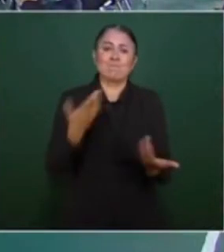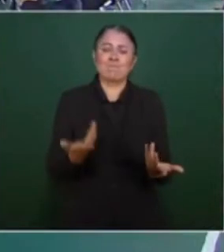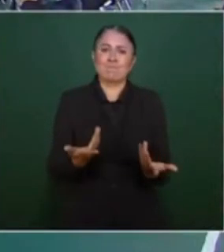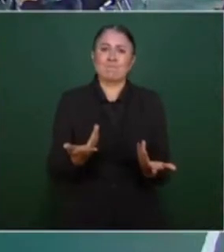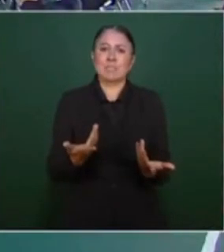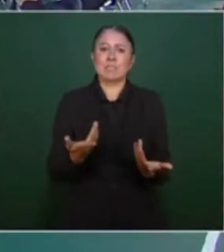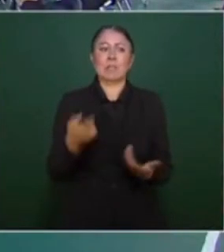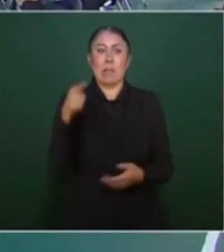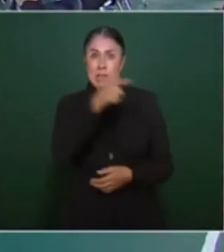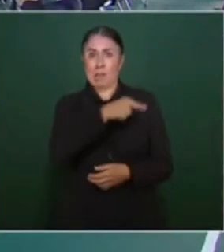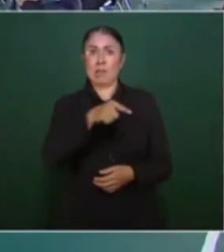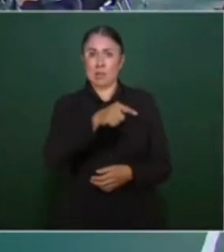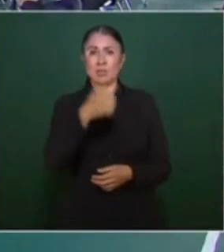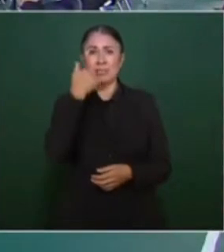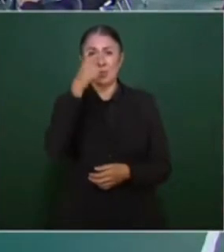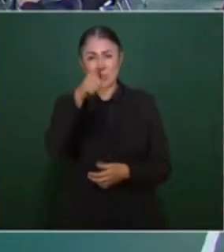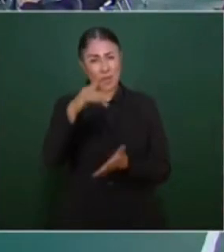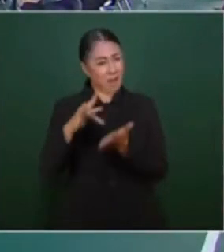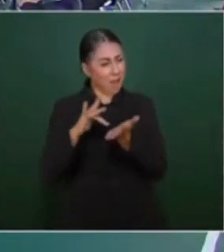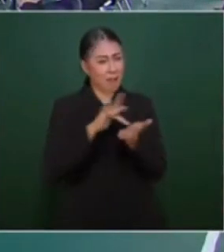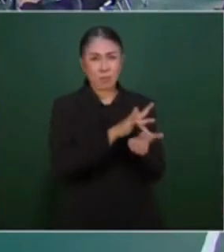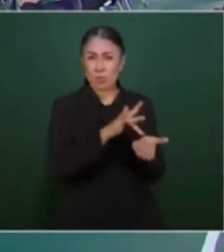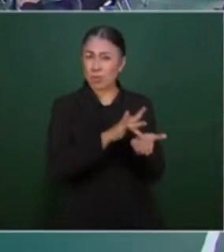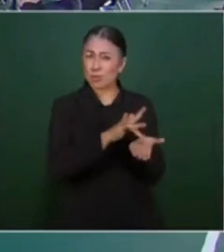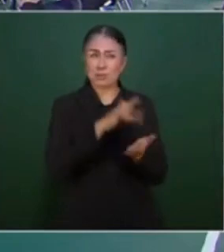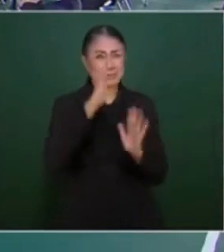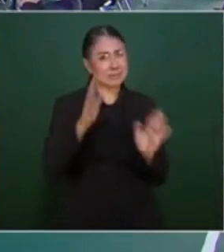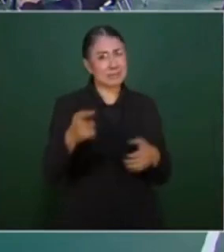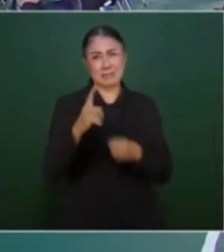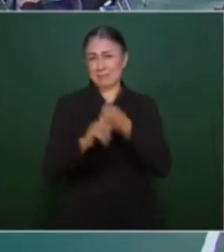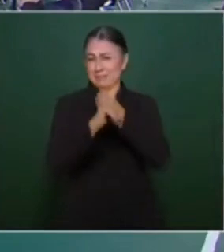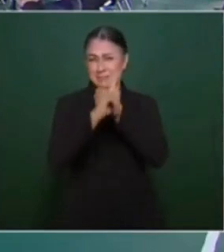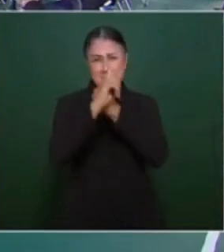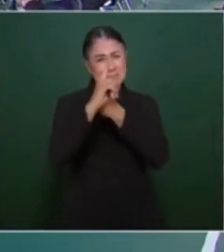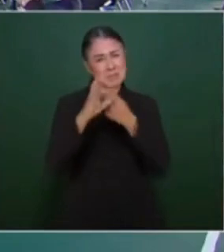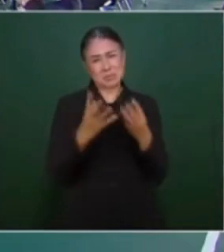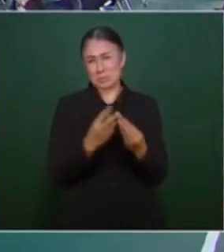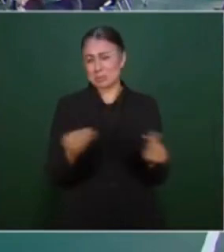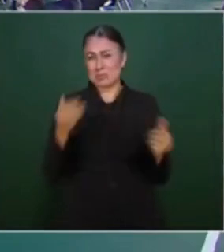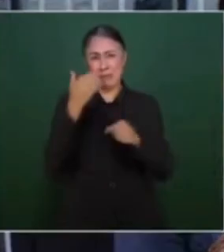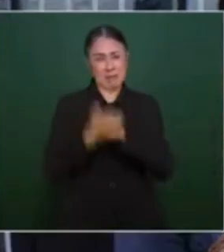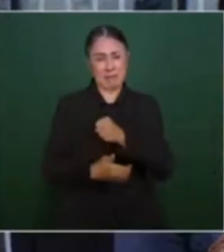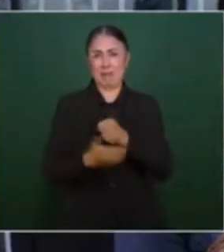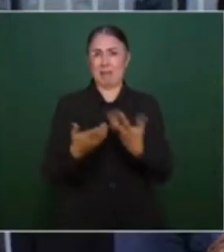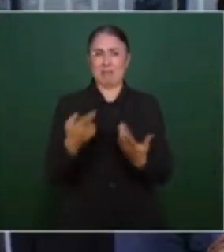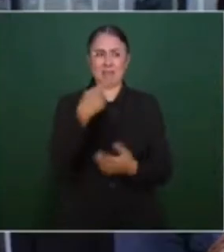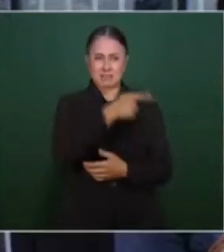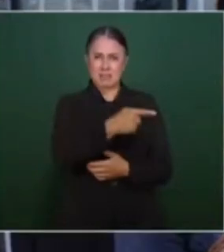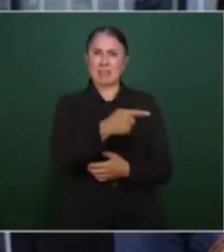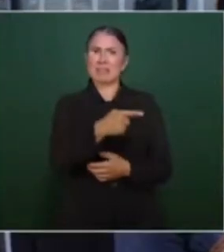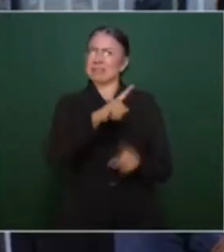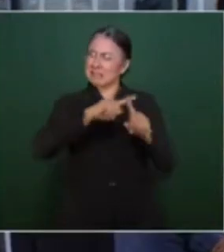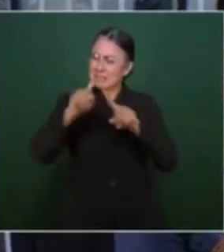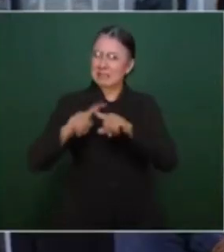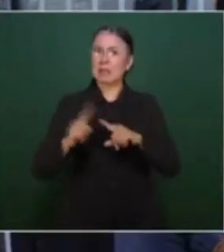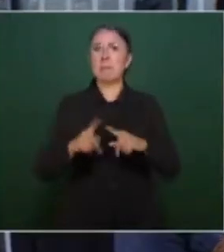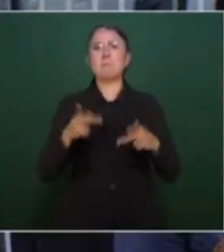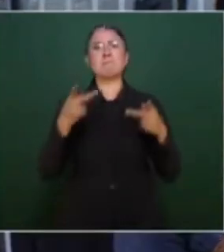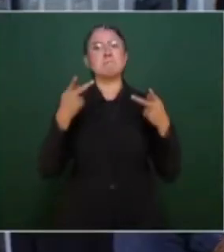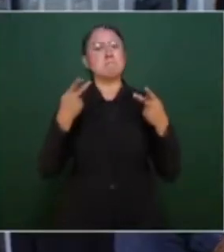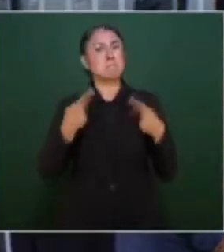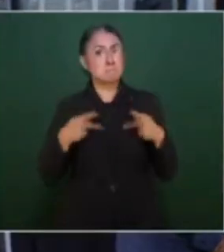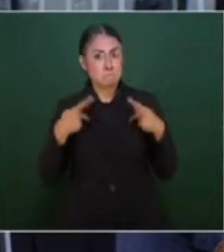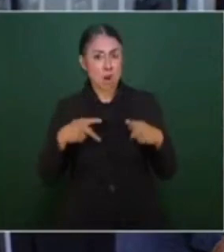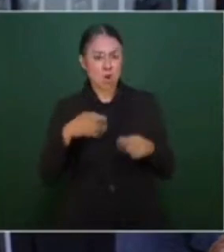apoyo para que se termine este problema que tienen ahí, tanto periodistas como defensores de derechos